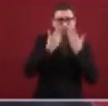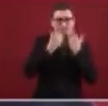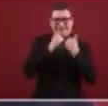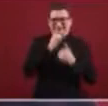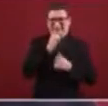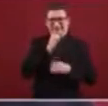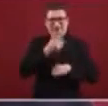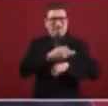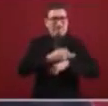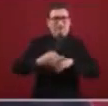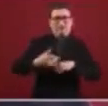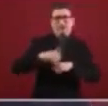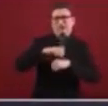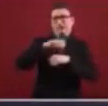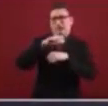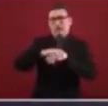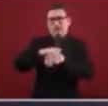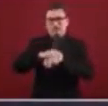familiar, amigo,